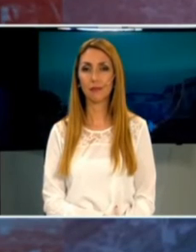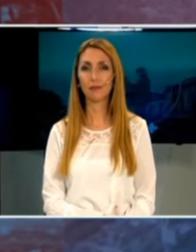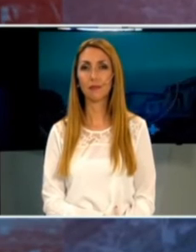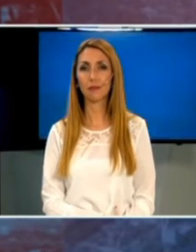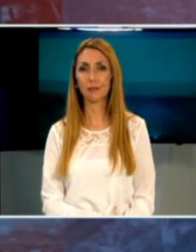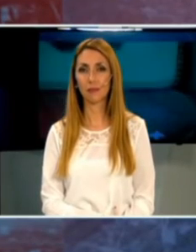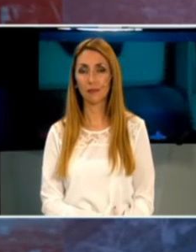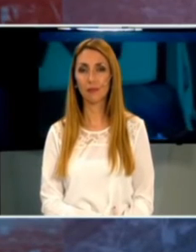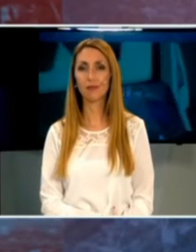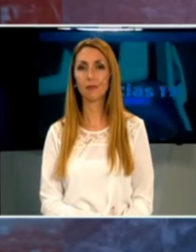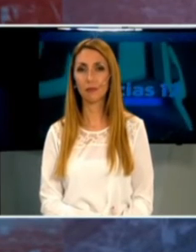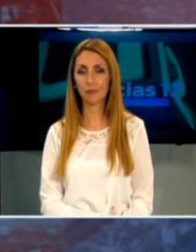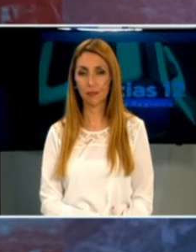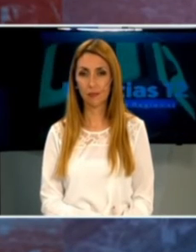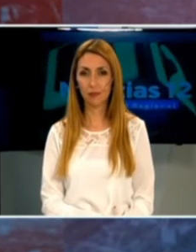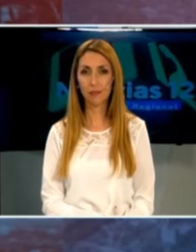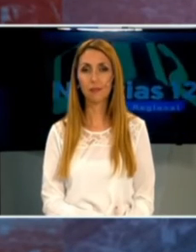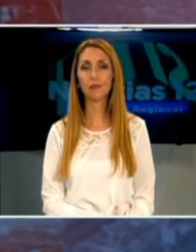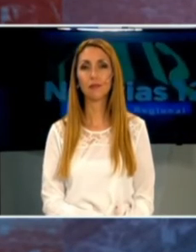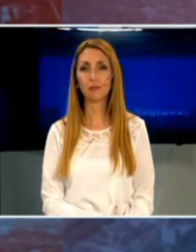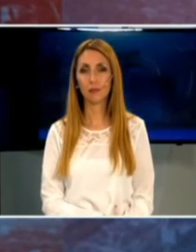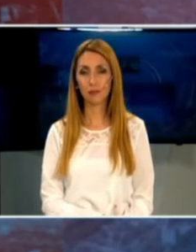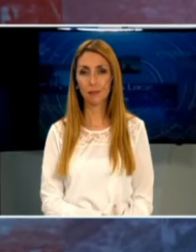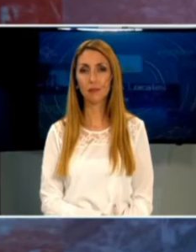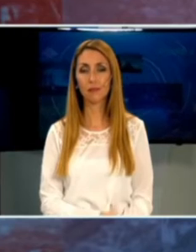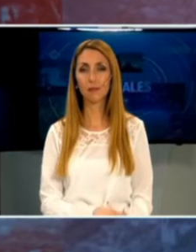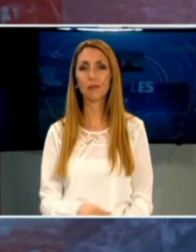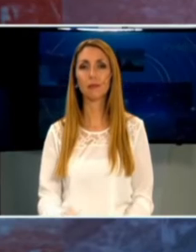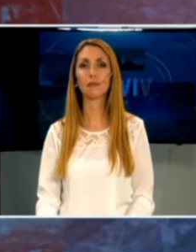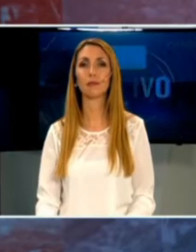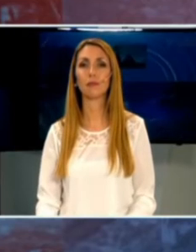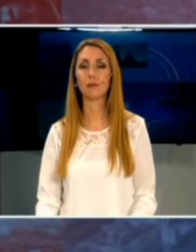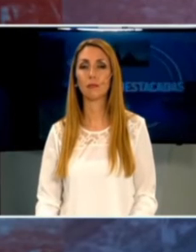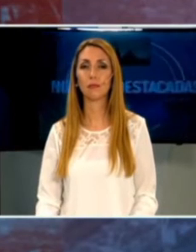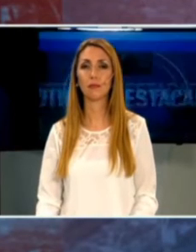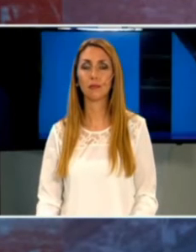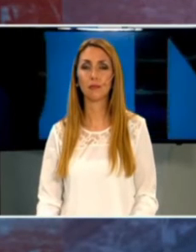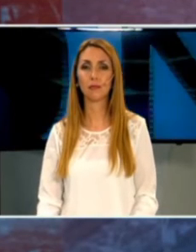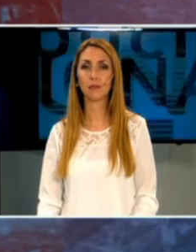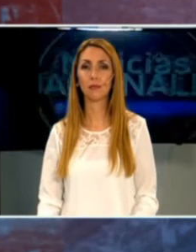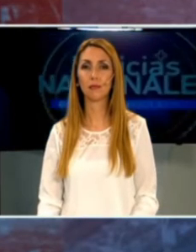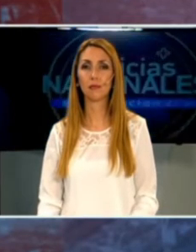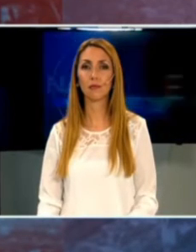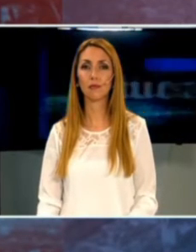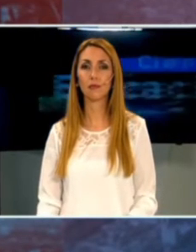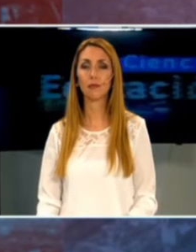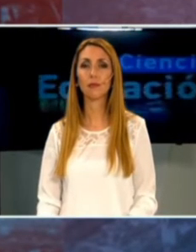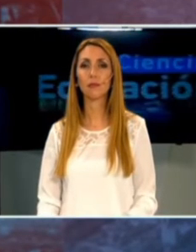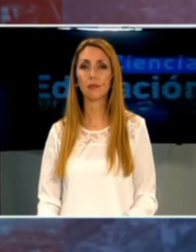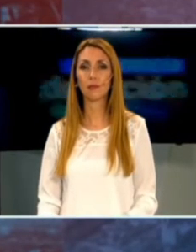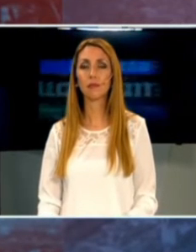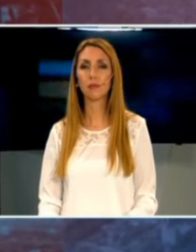es importación de la semilla, plantar la planta, que crezca, cultivarla e inclusive transformarla en el